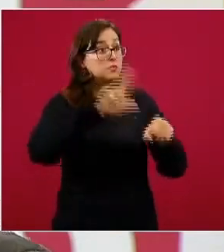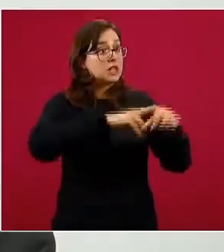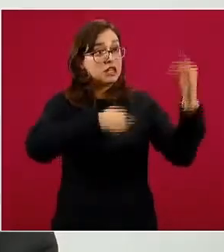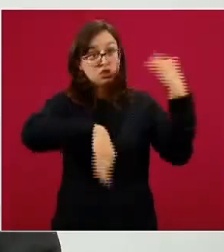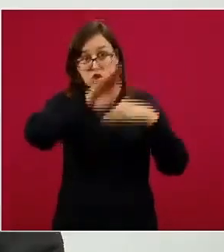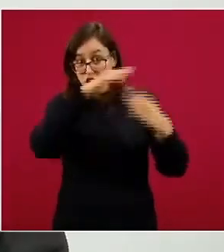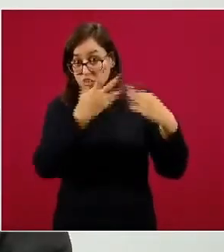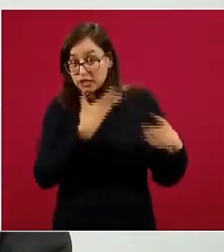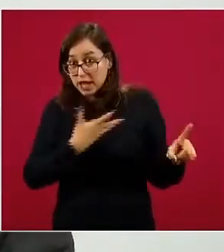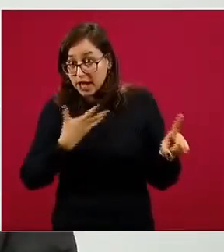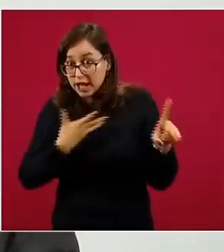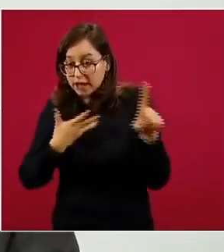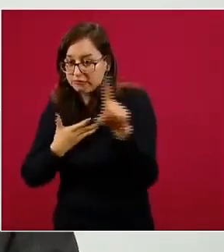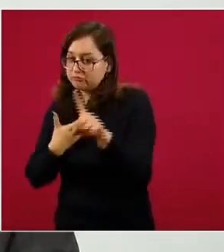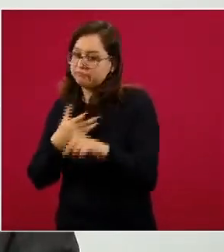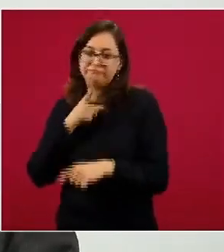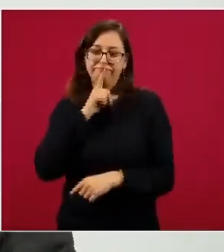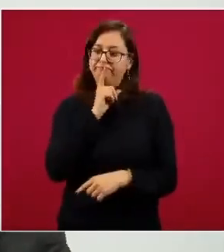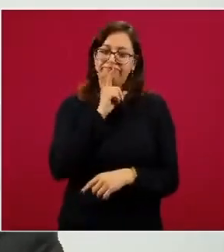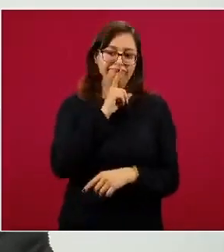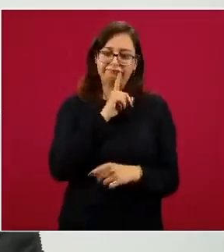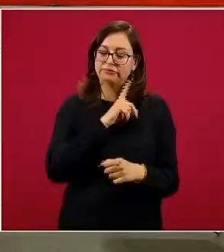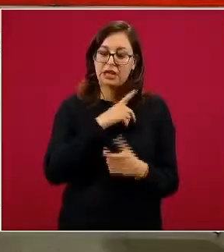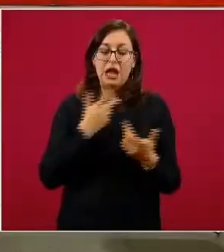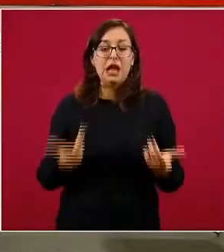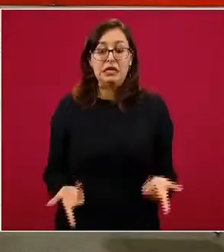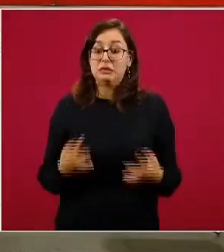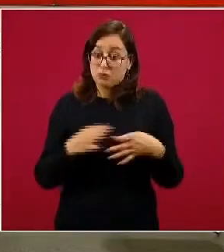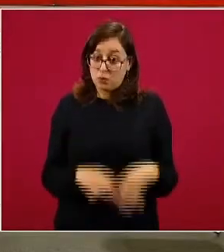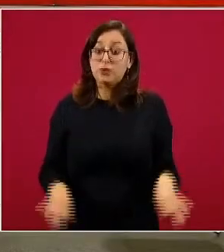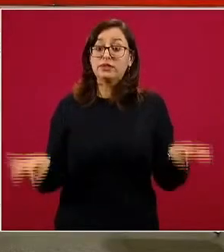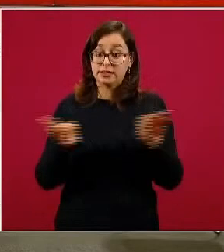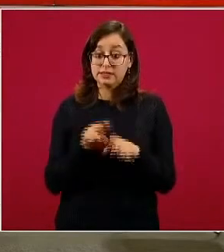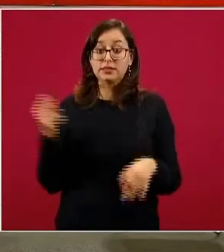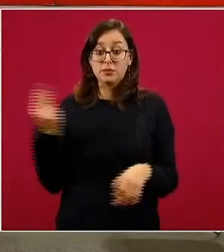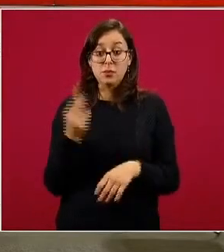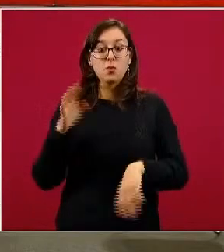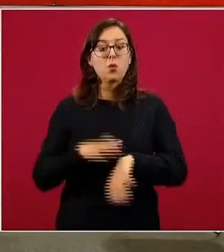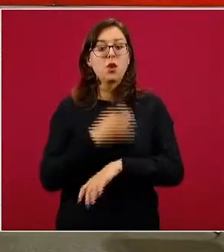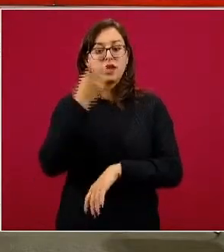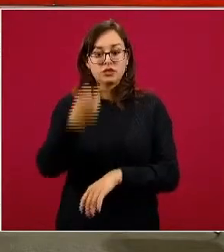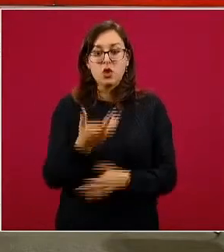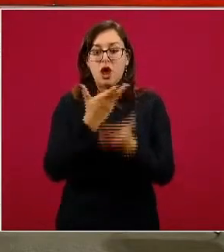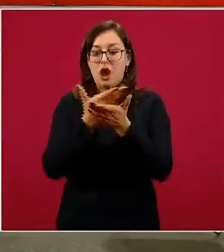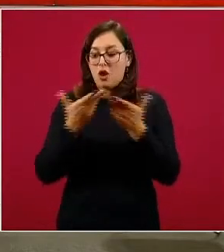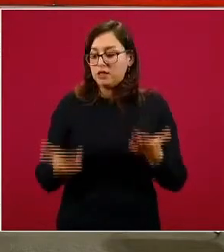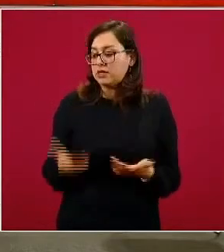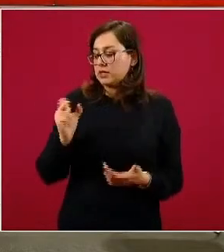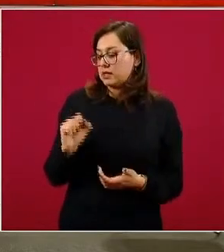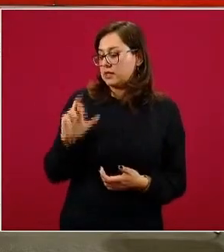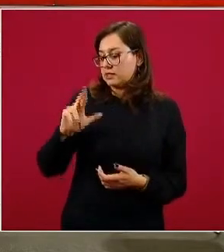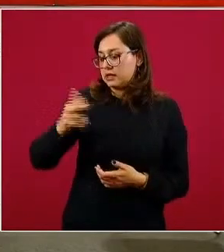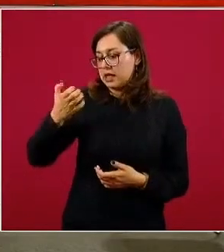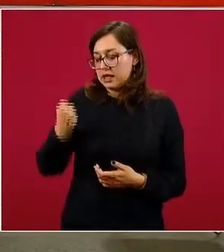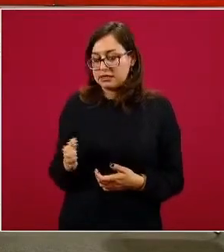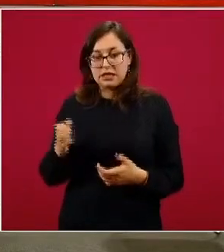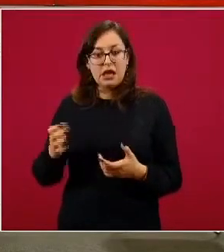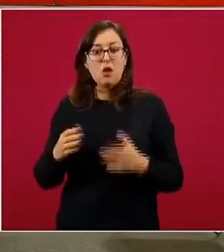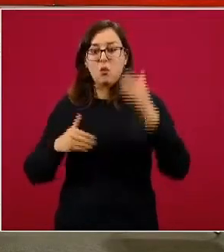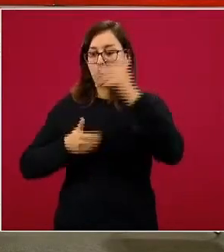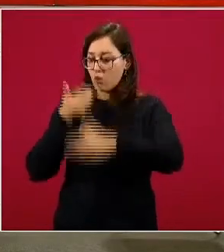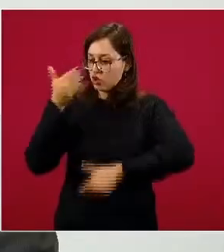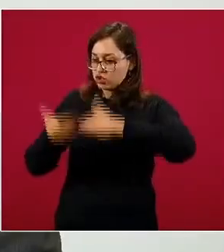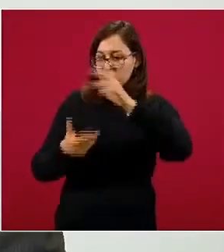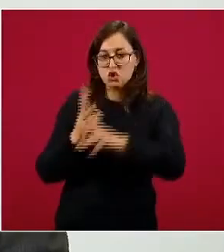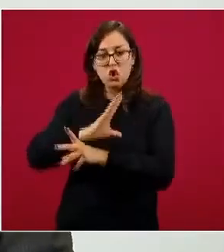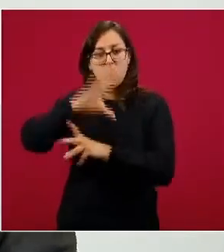exista. En este momento, en donde ya agradecemos la ayuda de la Secretaría de Relaciones Exteriores, pasamos a tomar control completo del proceso en